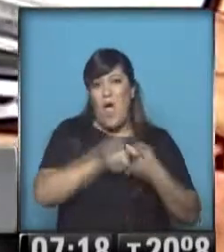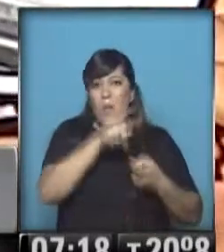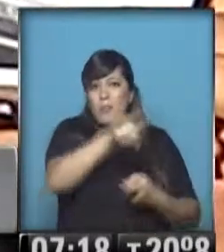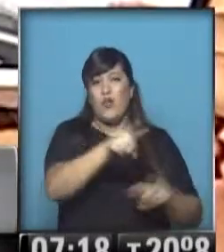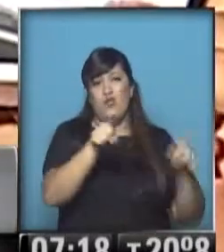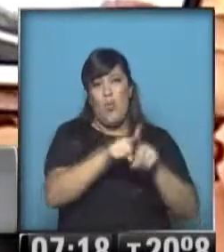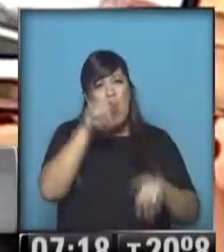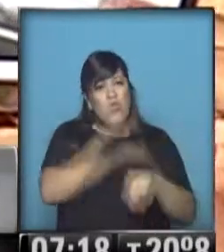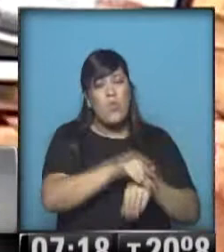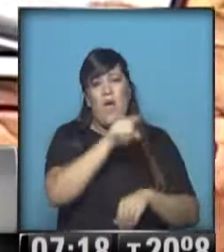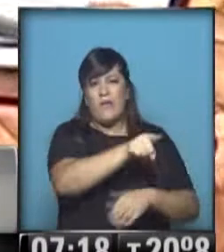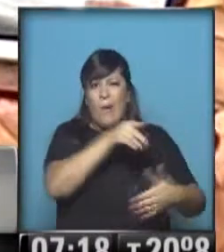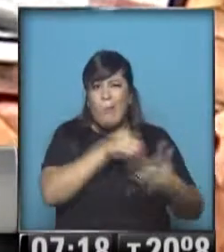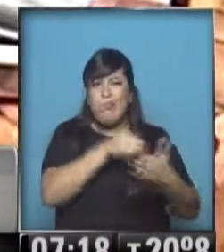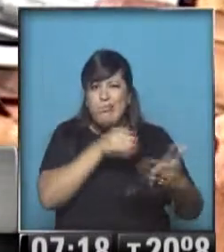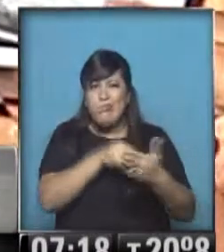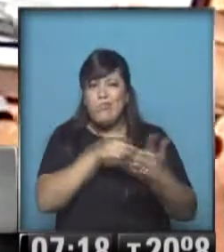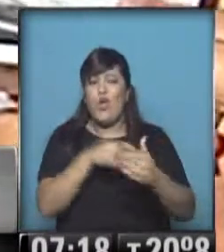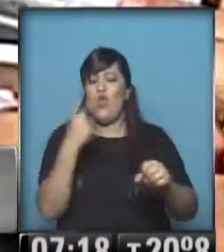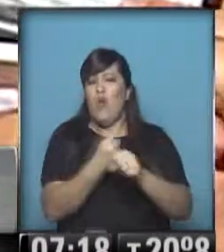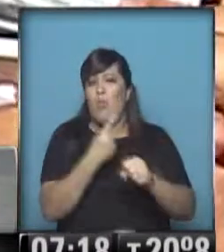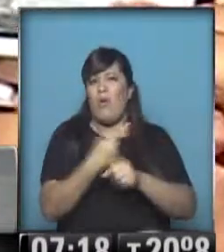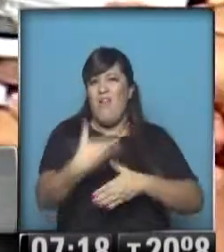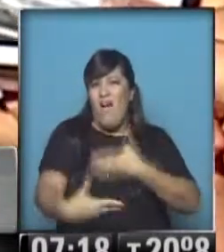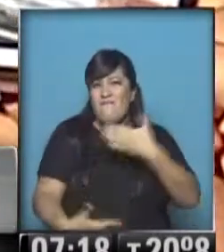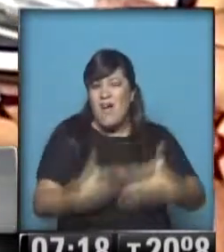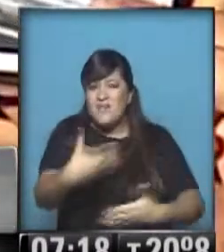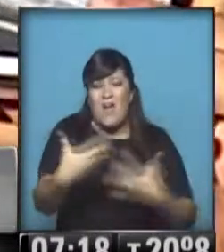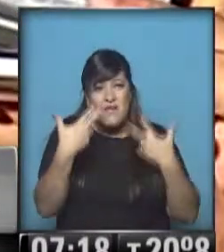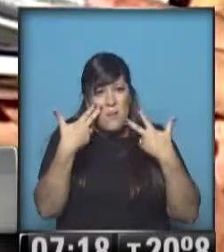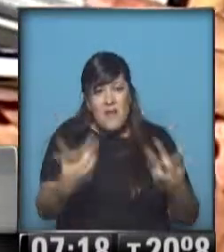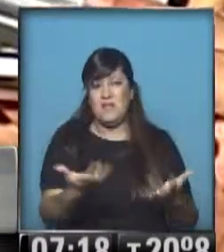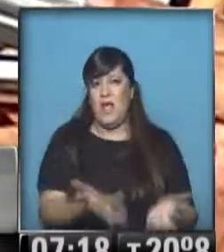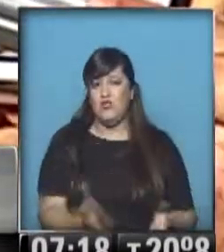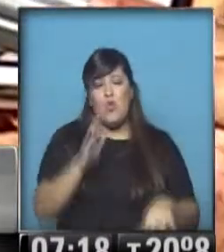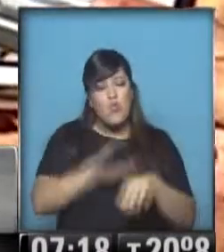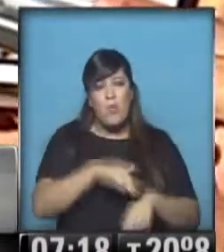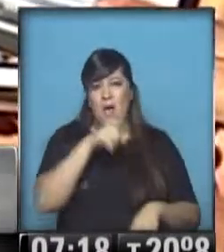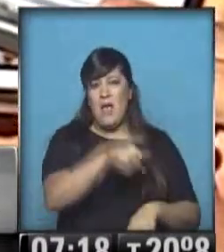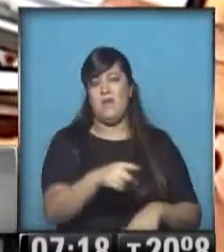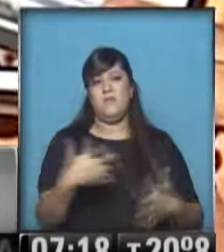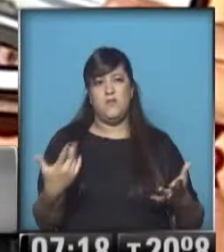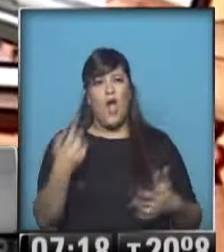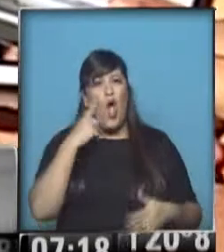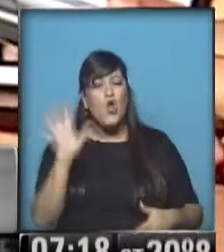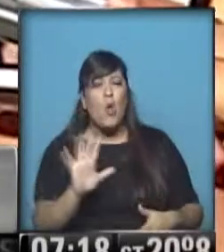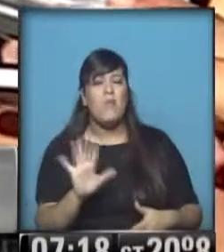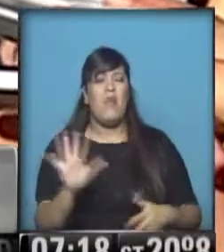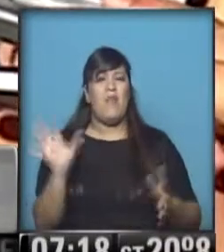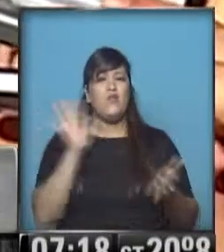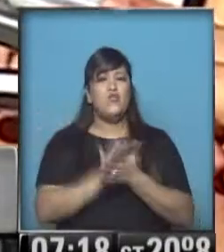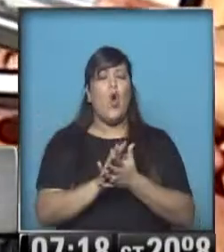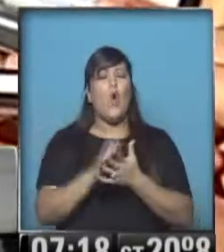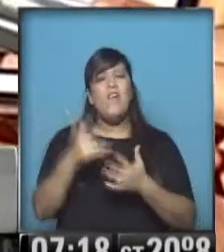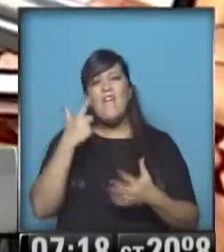poniendo trabas y que no permite que se siga avanzando en este tema. No vimos la reconstrucción de los hechos. Ella